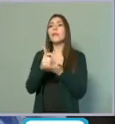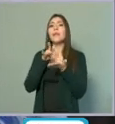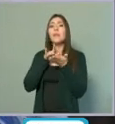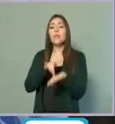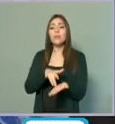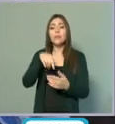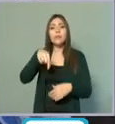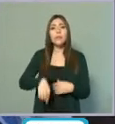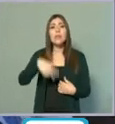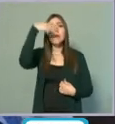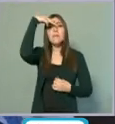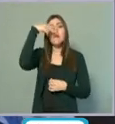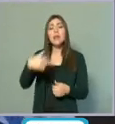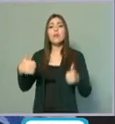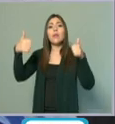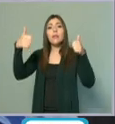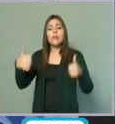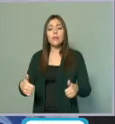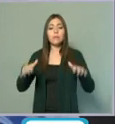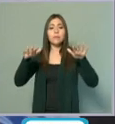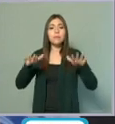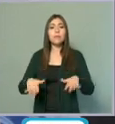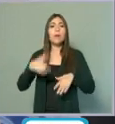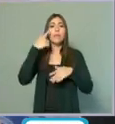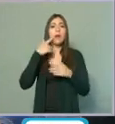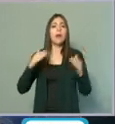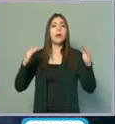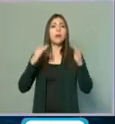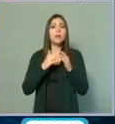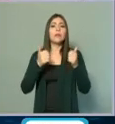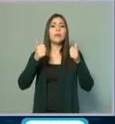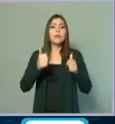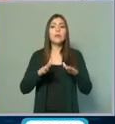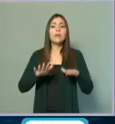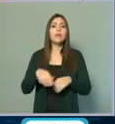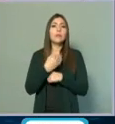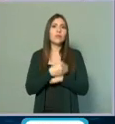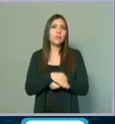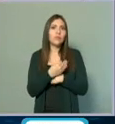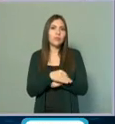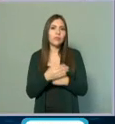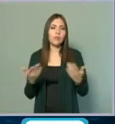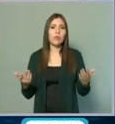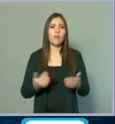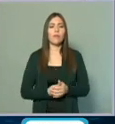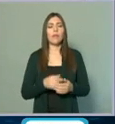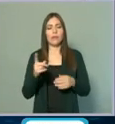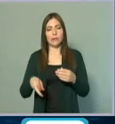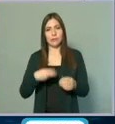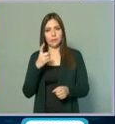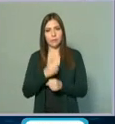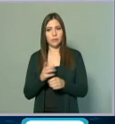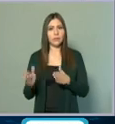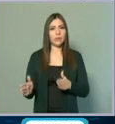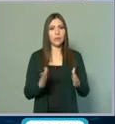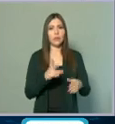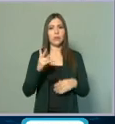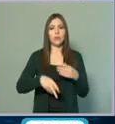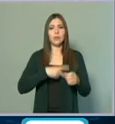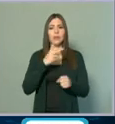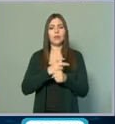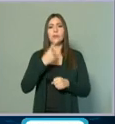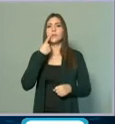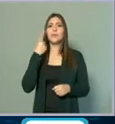México incluso. Claro. Entonces, eso es una primera parte, ¿no? Dos, también denunciar las fake